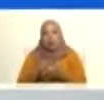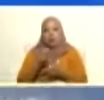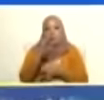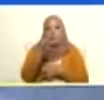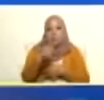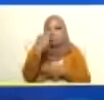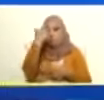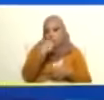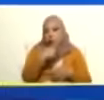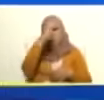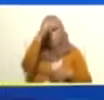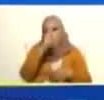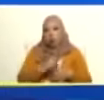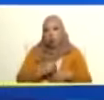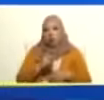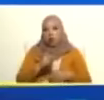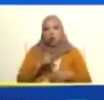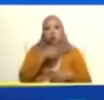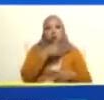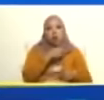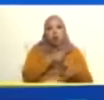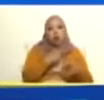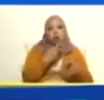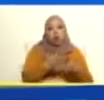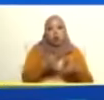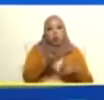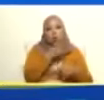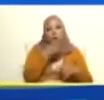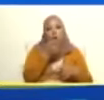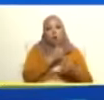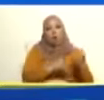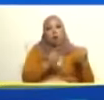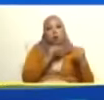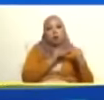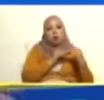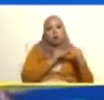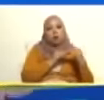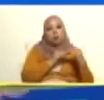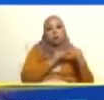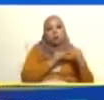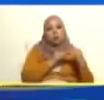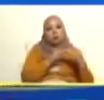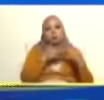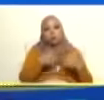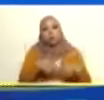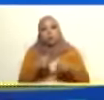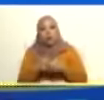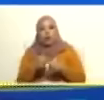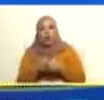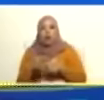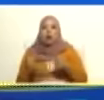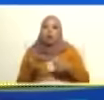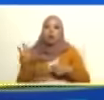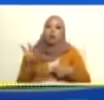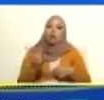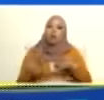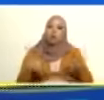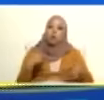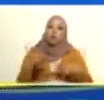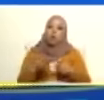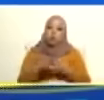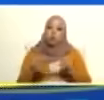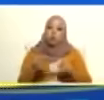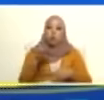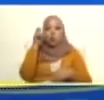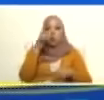conjunta, siempre en defensa de la producción nacional y buscando el equilibrio de pleno abastecimiento en el país y acceso de todos los